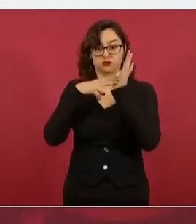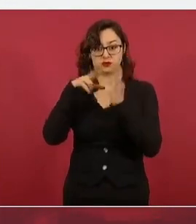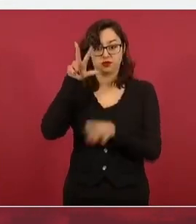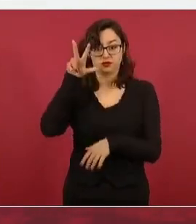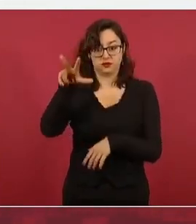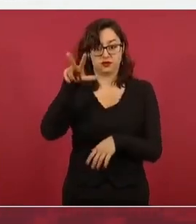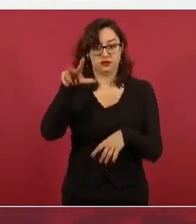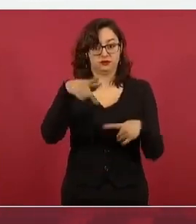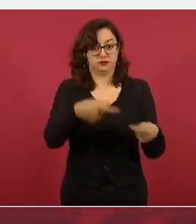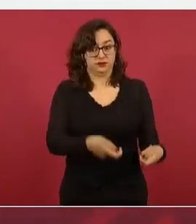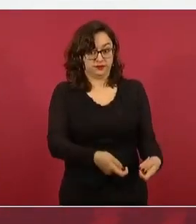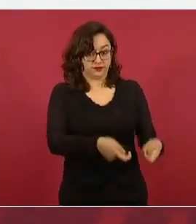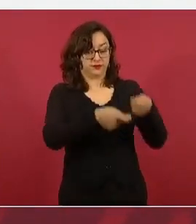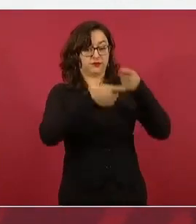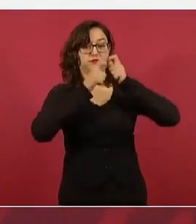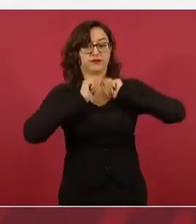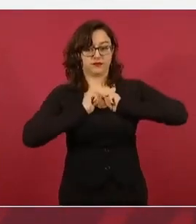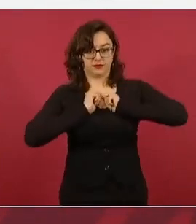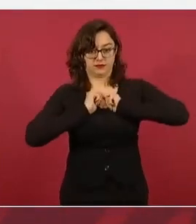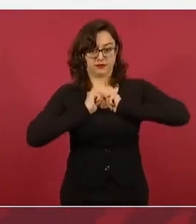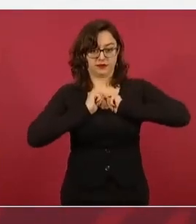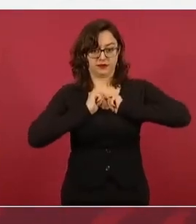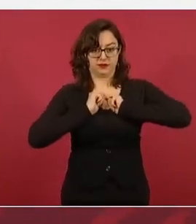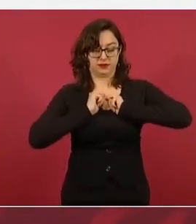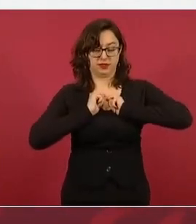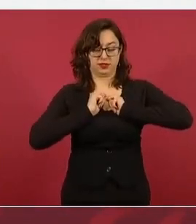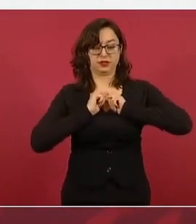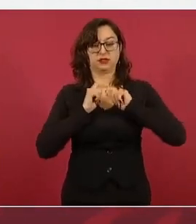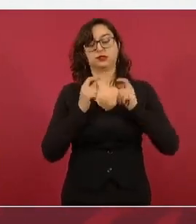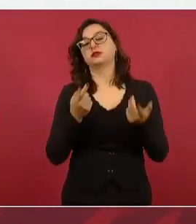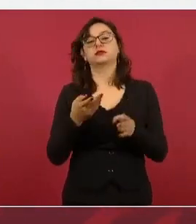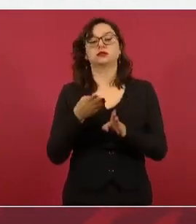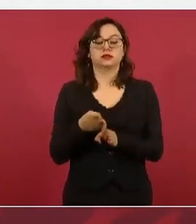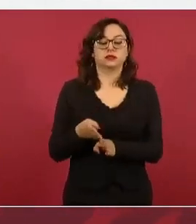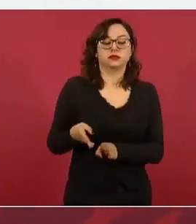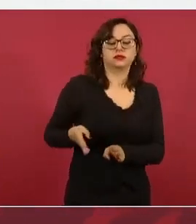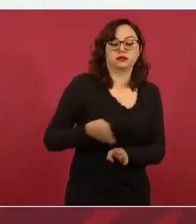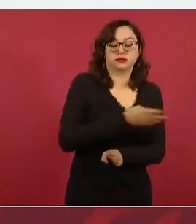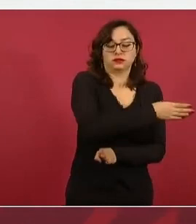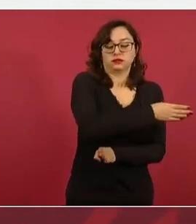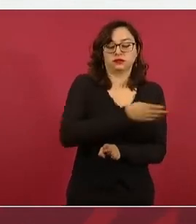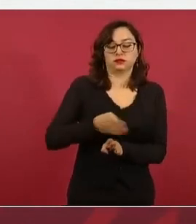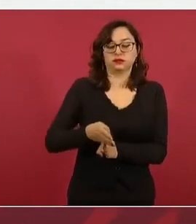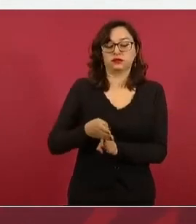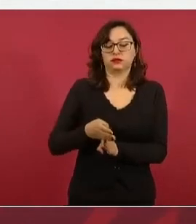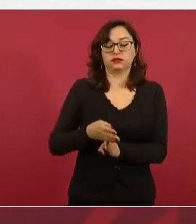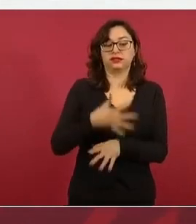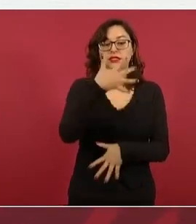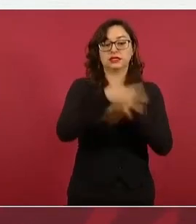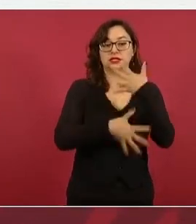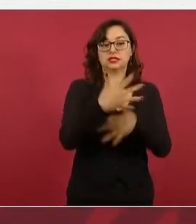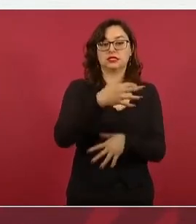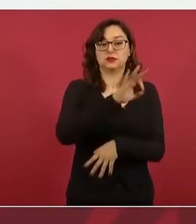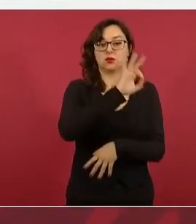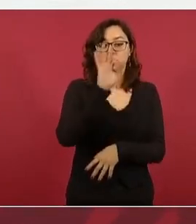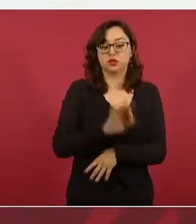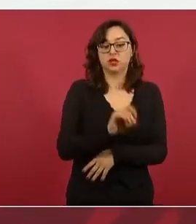Aquí había de un año a otro hasta 15% o